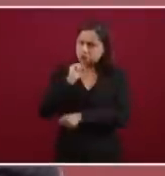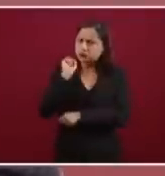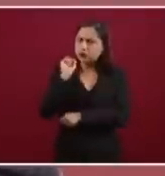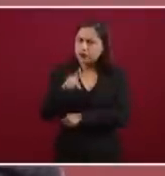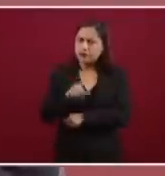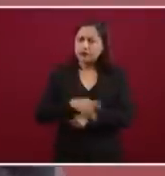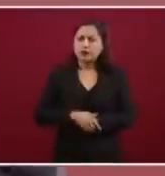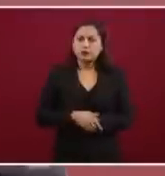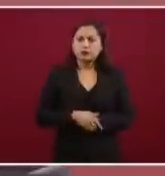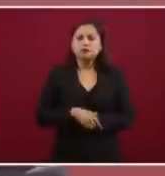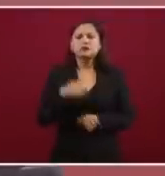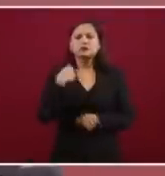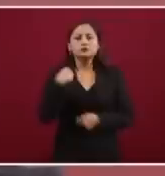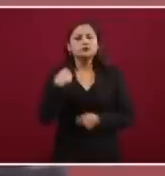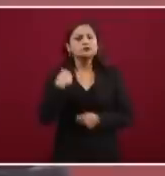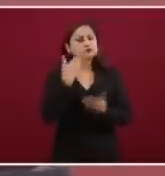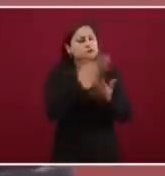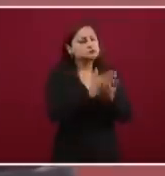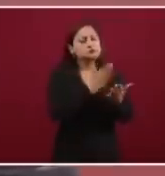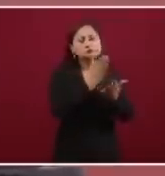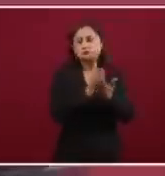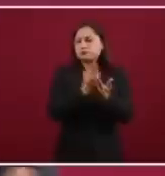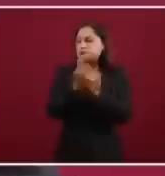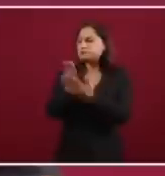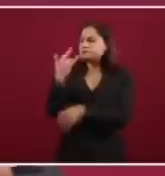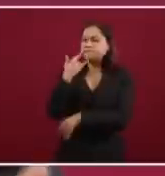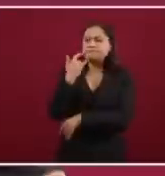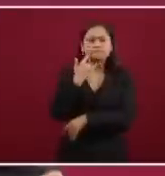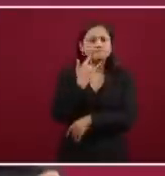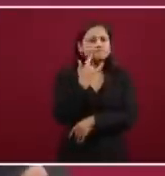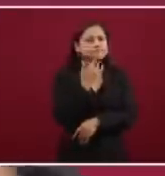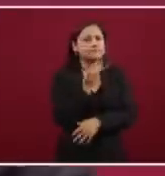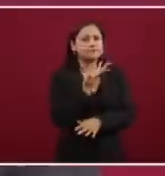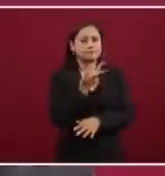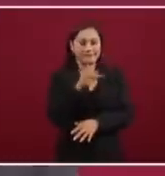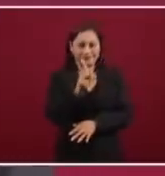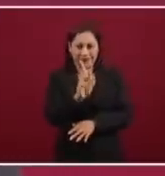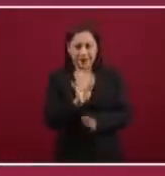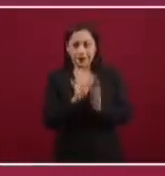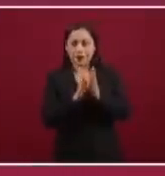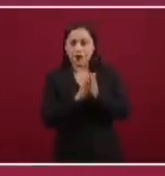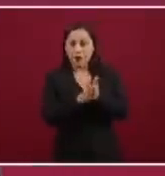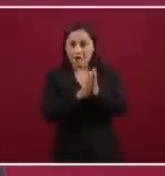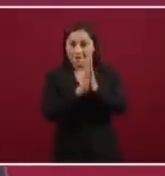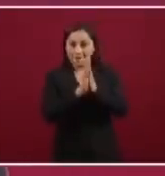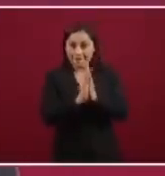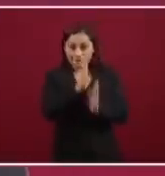todas las creencias y no creyentes, pero en esta parte de la misa es: